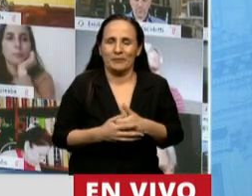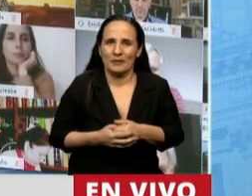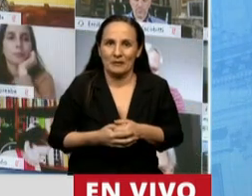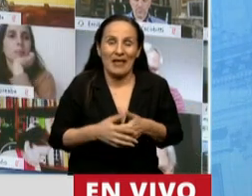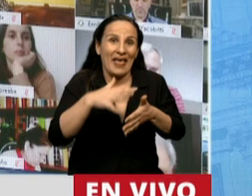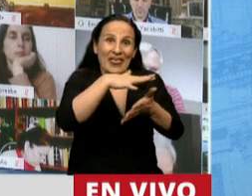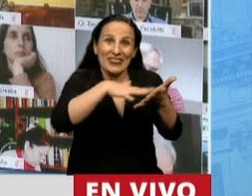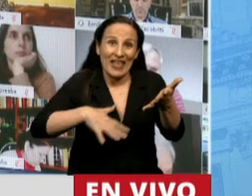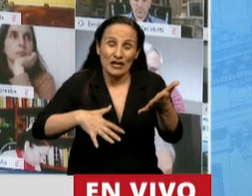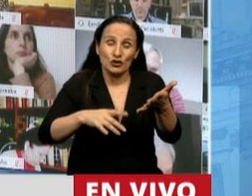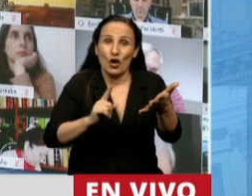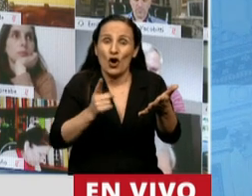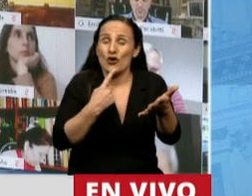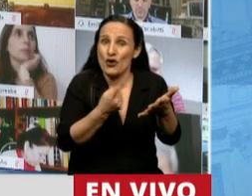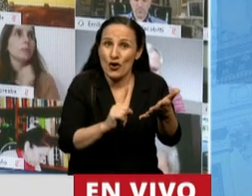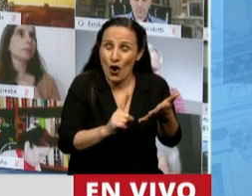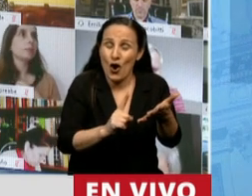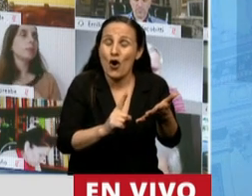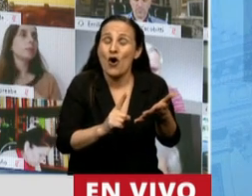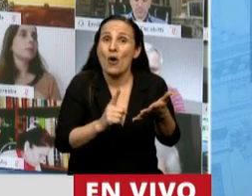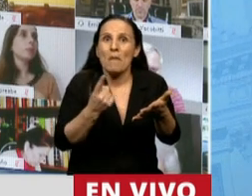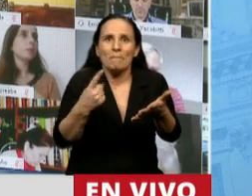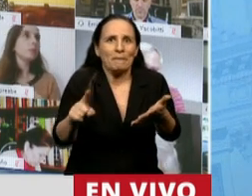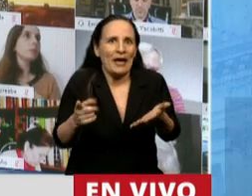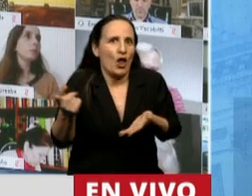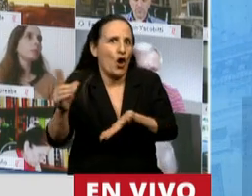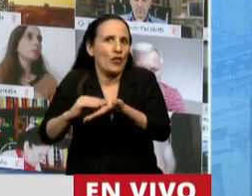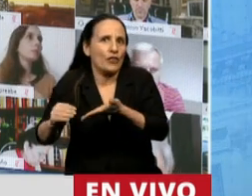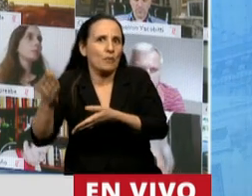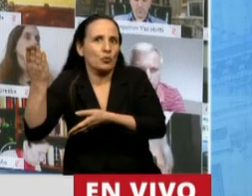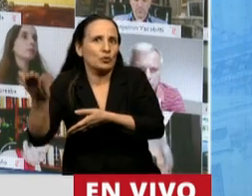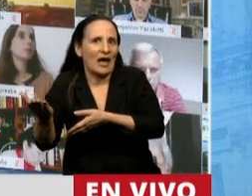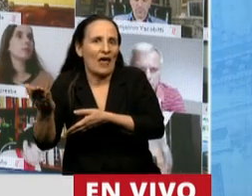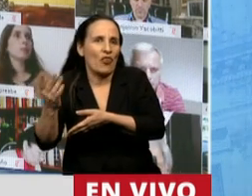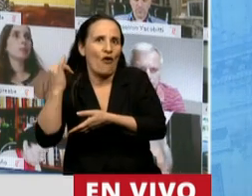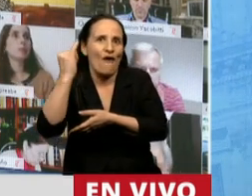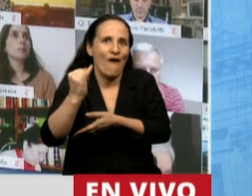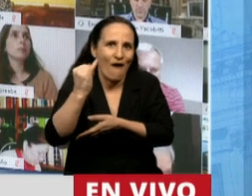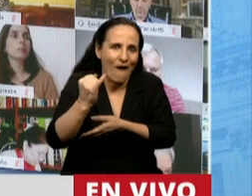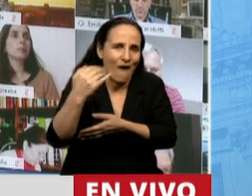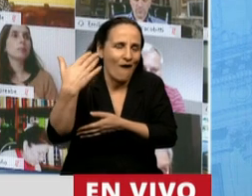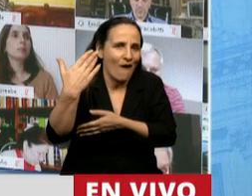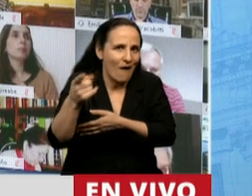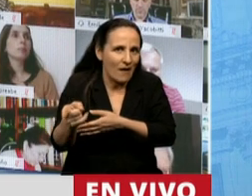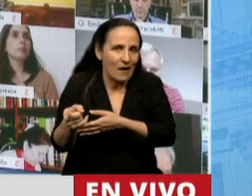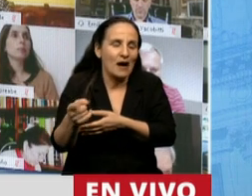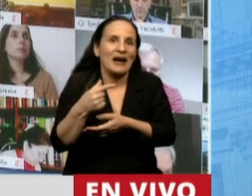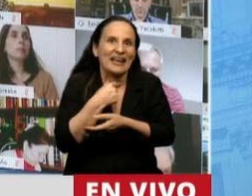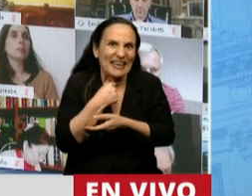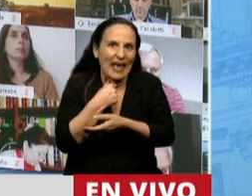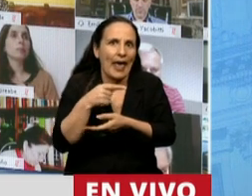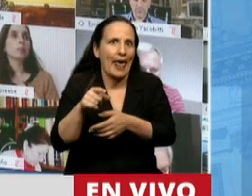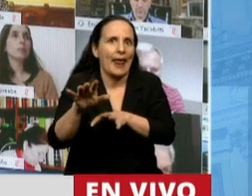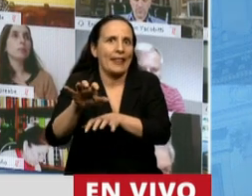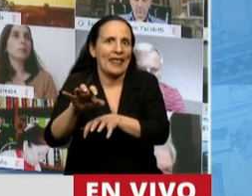está en el texto de lo que estamos aprobando pero como el diputado hizo una mención a los fines de que quede la